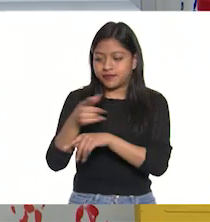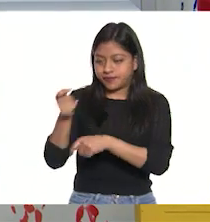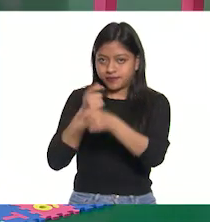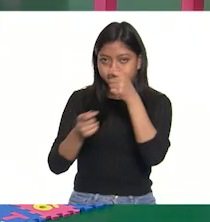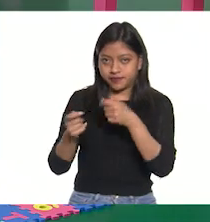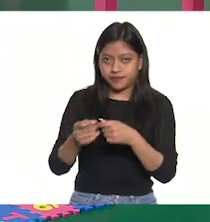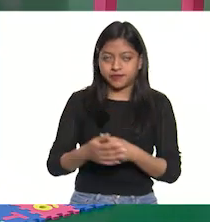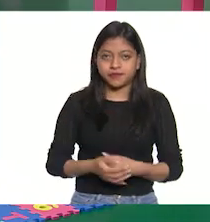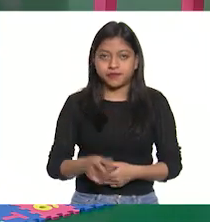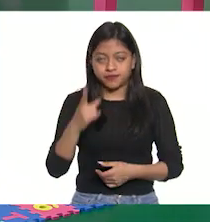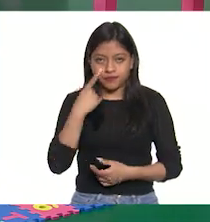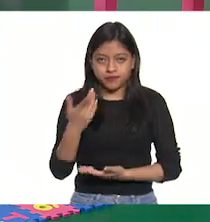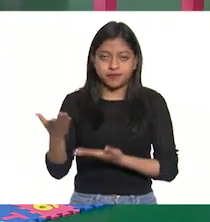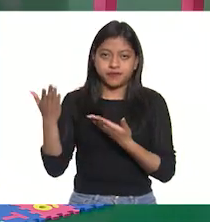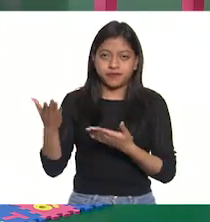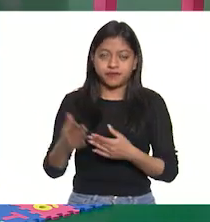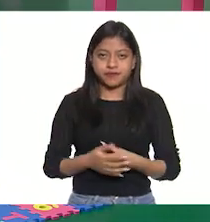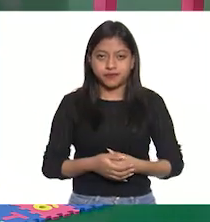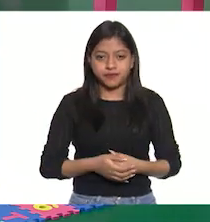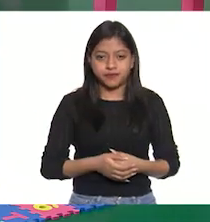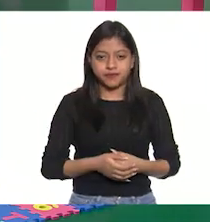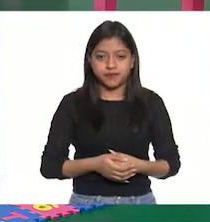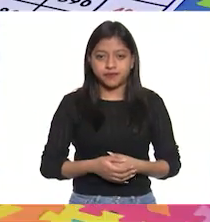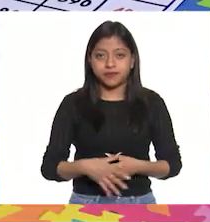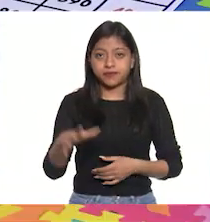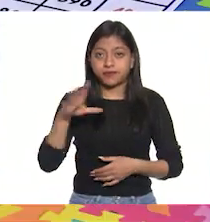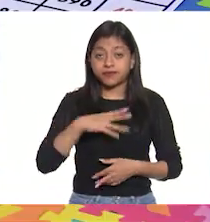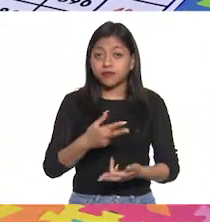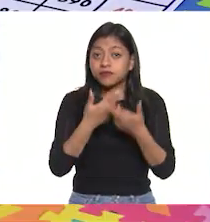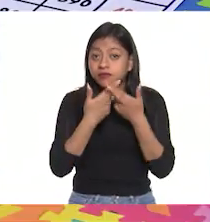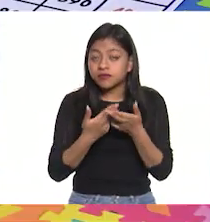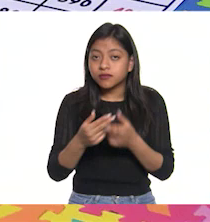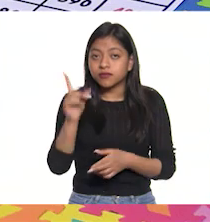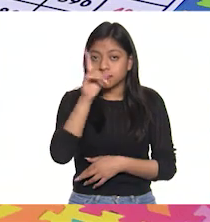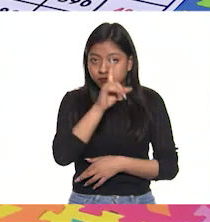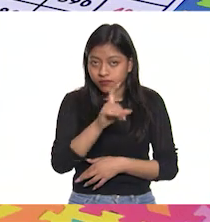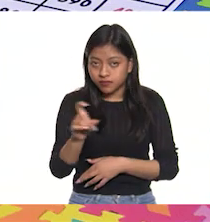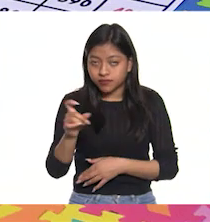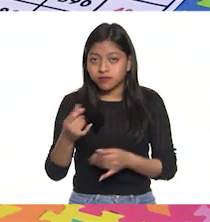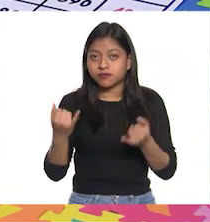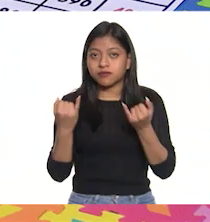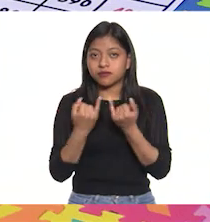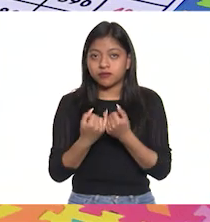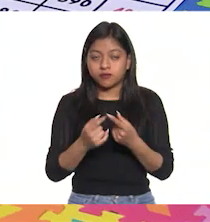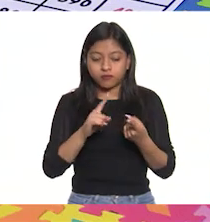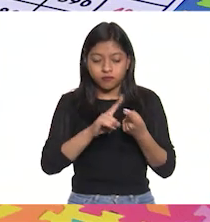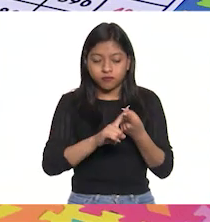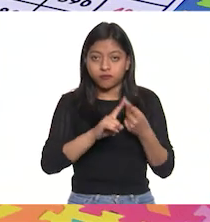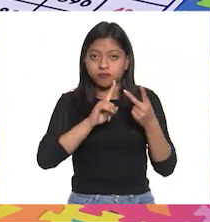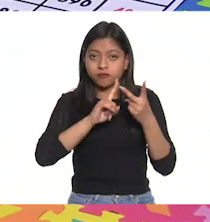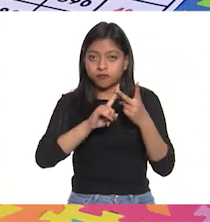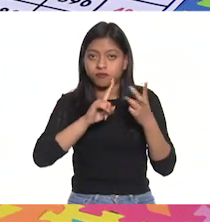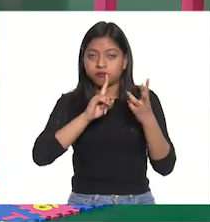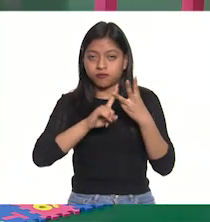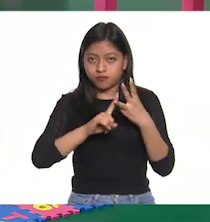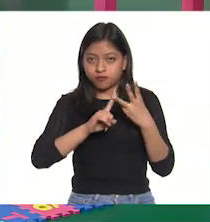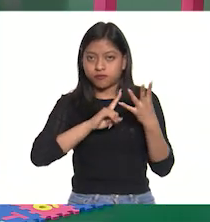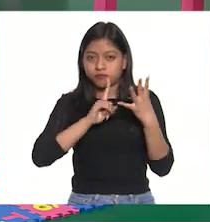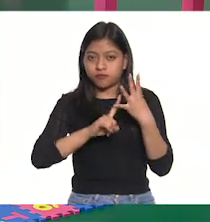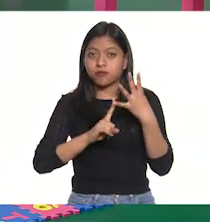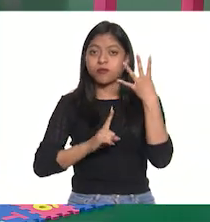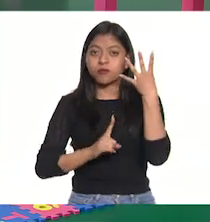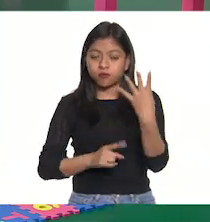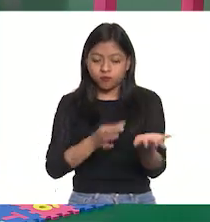Ale? A ver, pues me quedan 100 y 1, 2, 3,